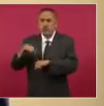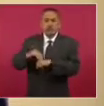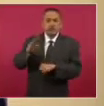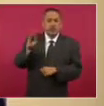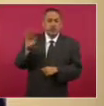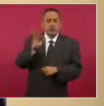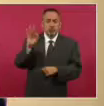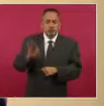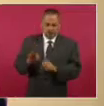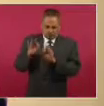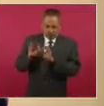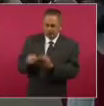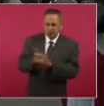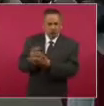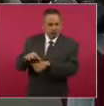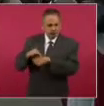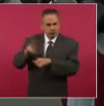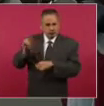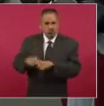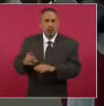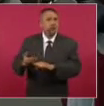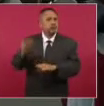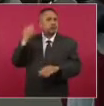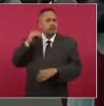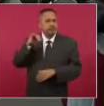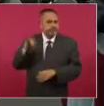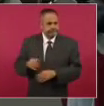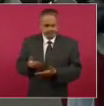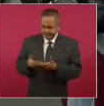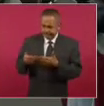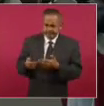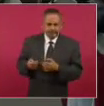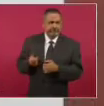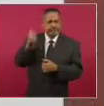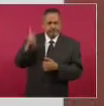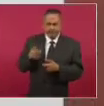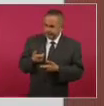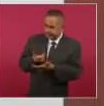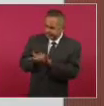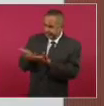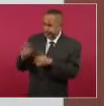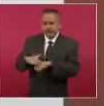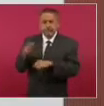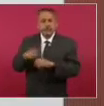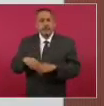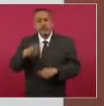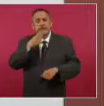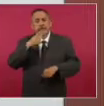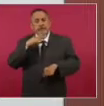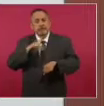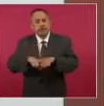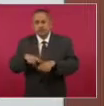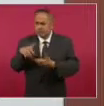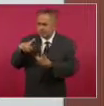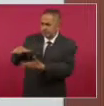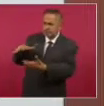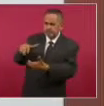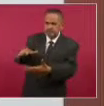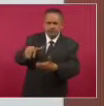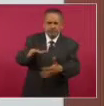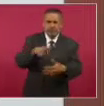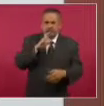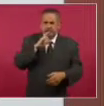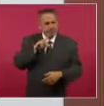términos reales, como nunca en la historia reciente. Se ha incrementado el reparto de utilidades. Hay